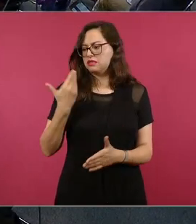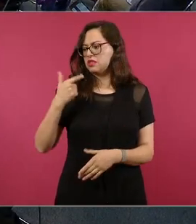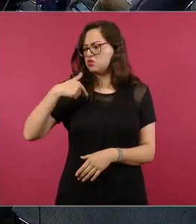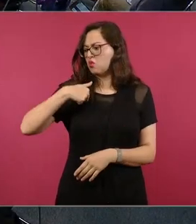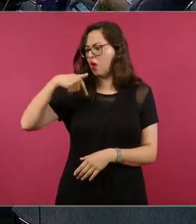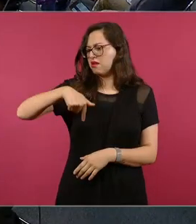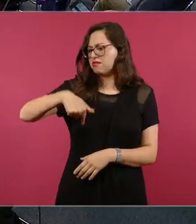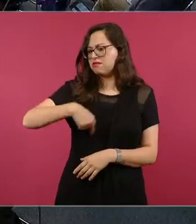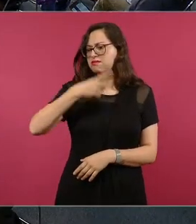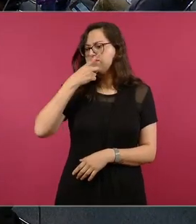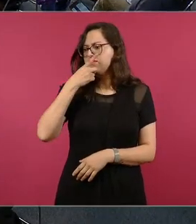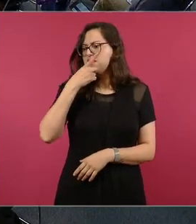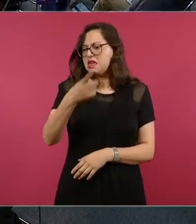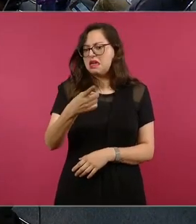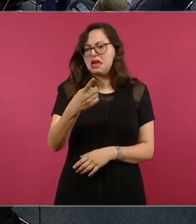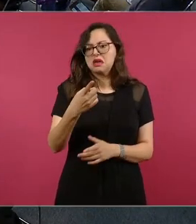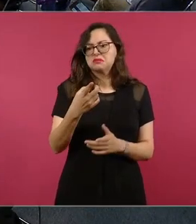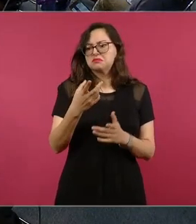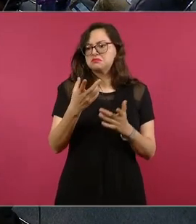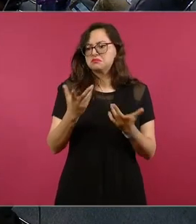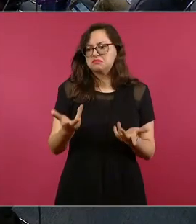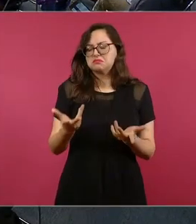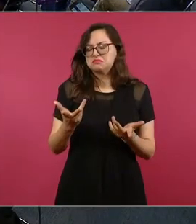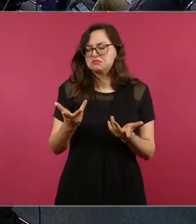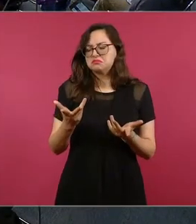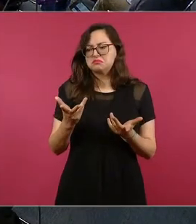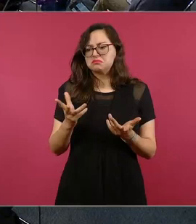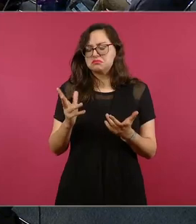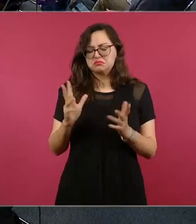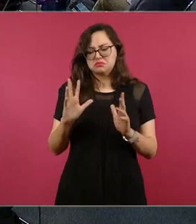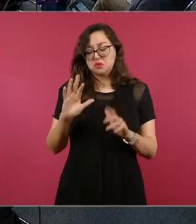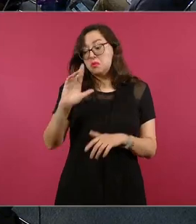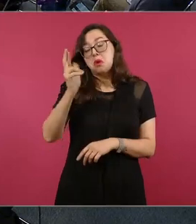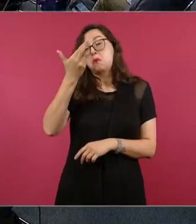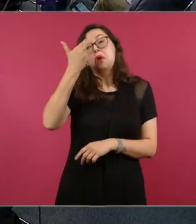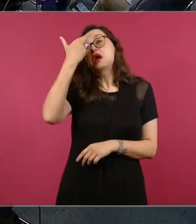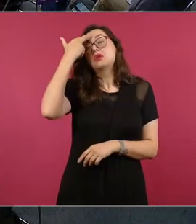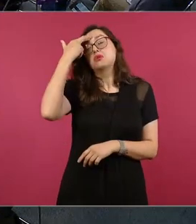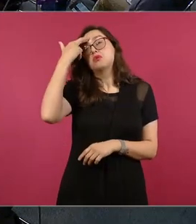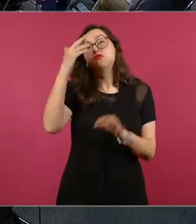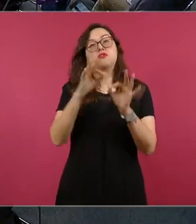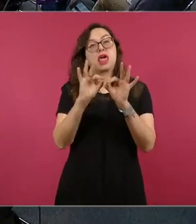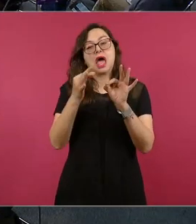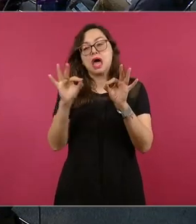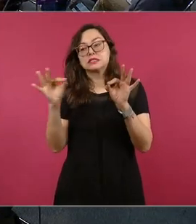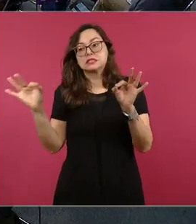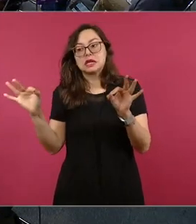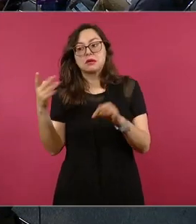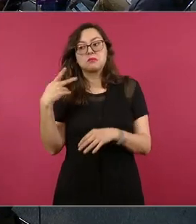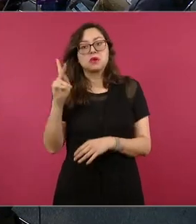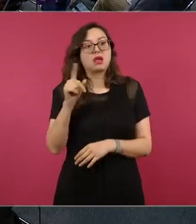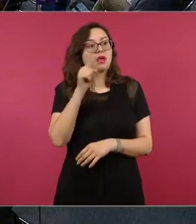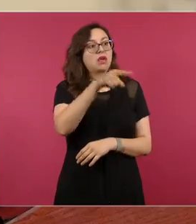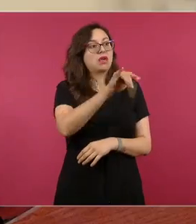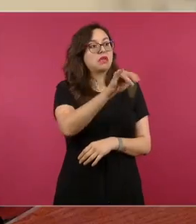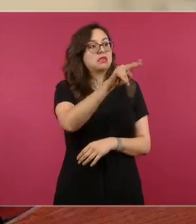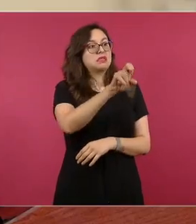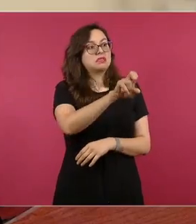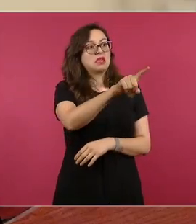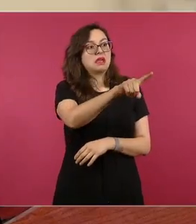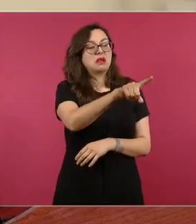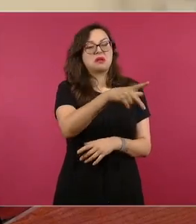si es consejera pero la señora la consejera clave sí pero ¿qué fue el tema?